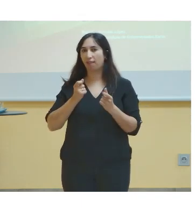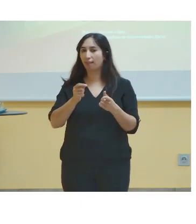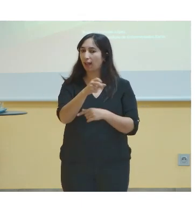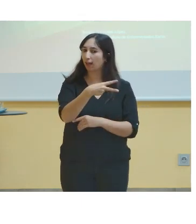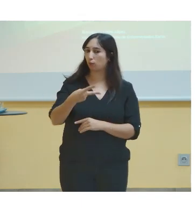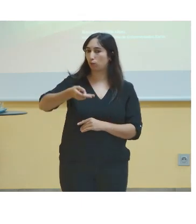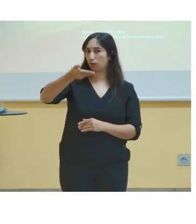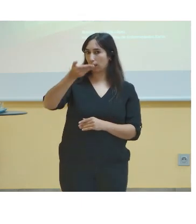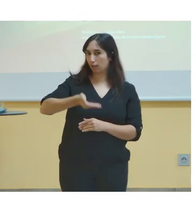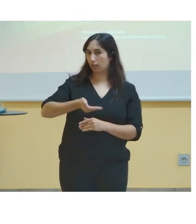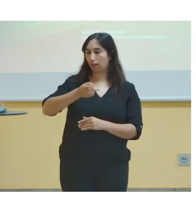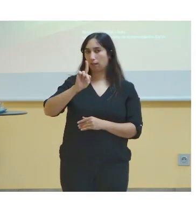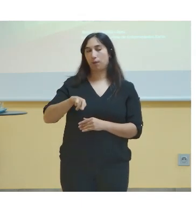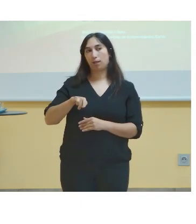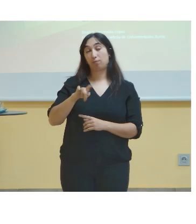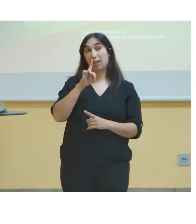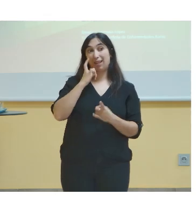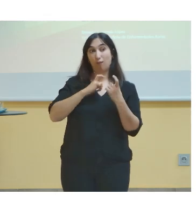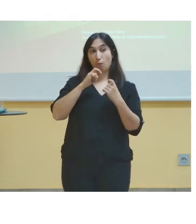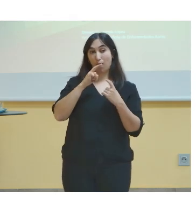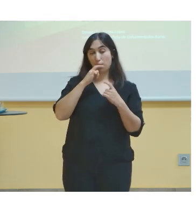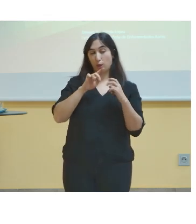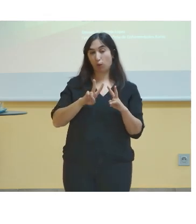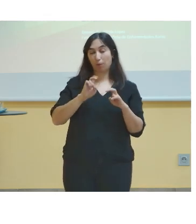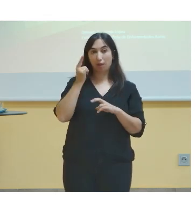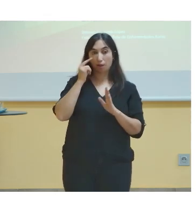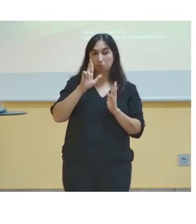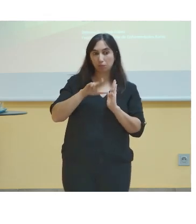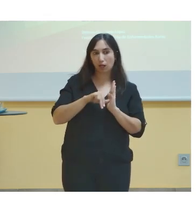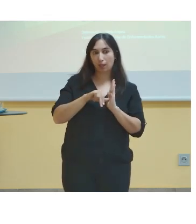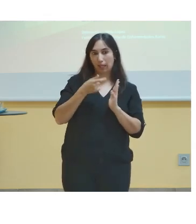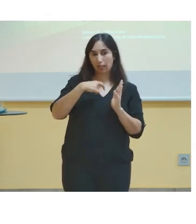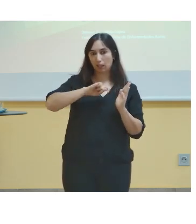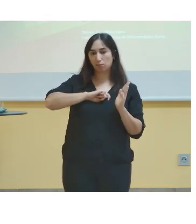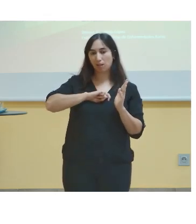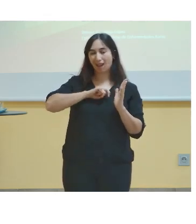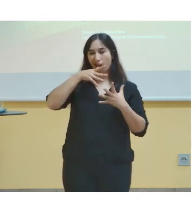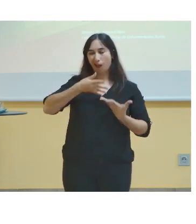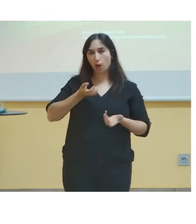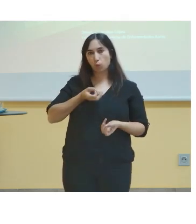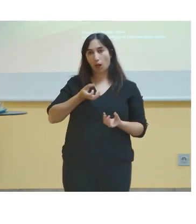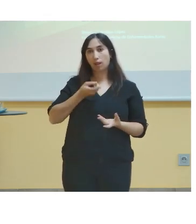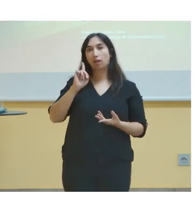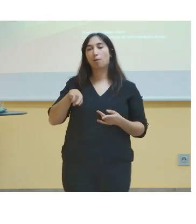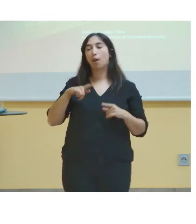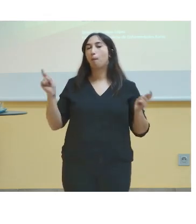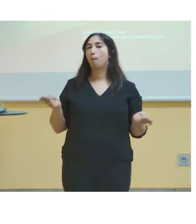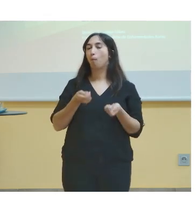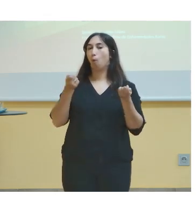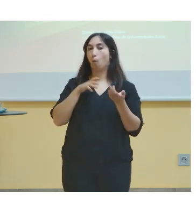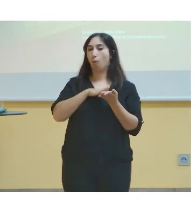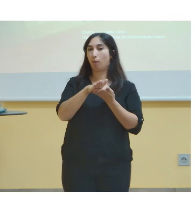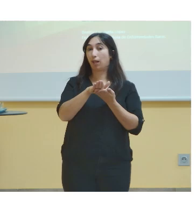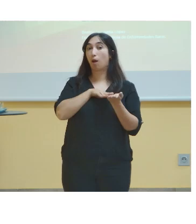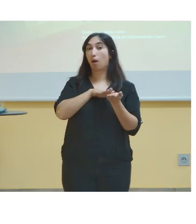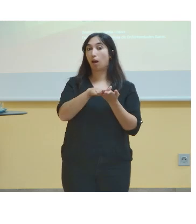resultados fundamentales, actualiza la información sobre retraso diagnóstico en España y además se publica. Y se publica además en